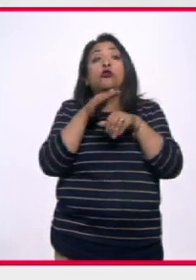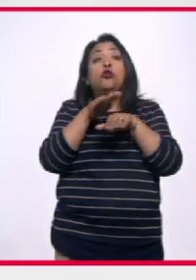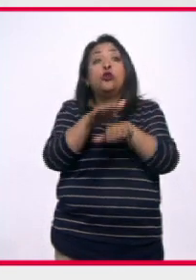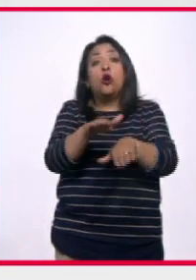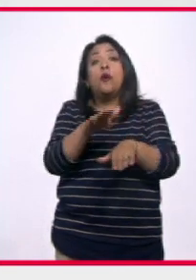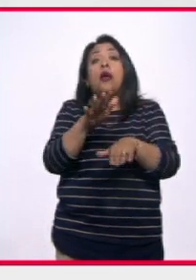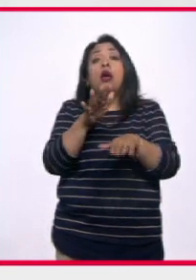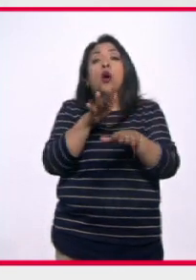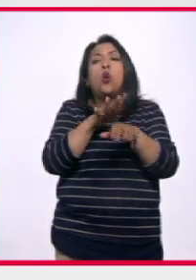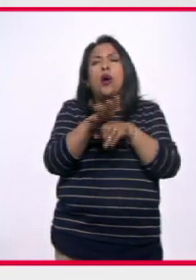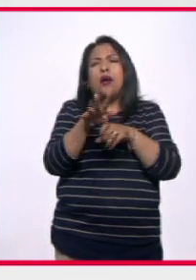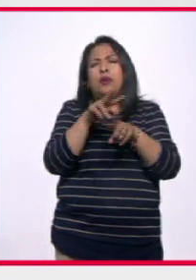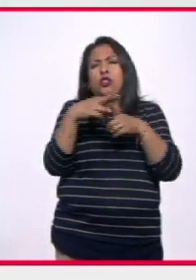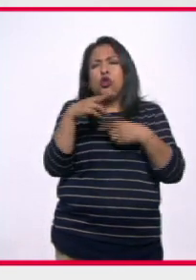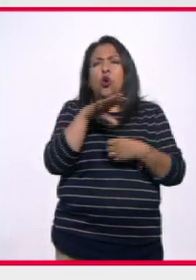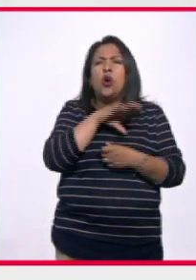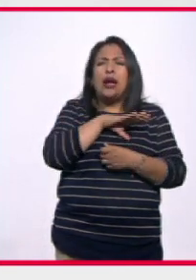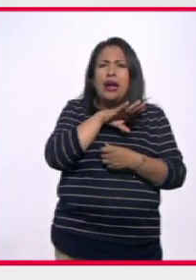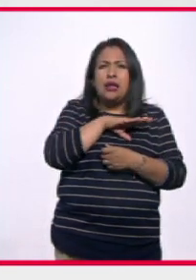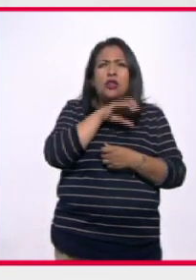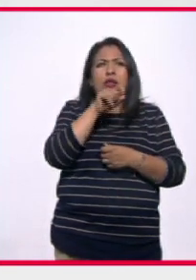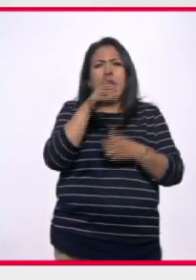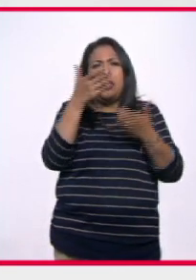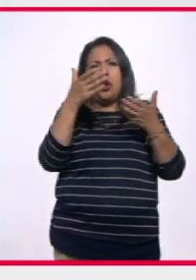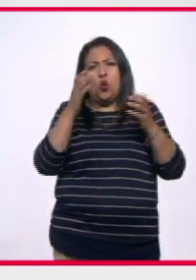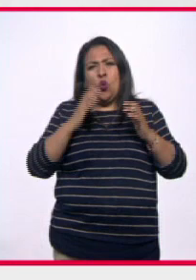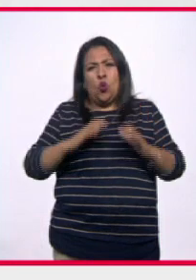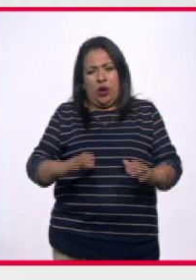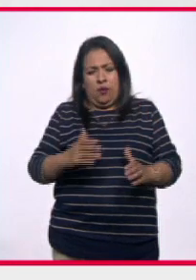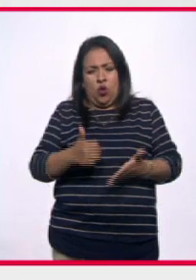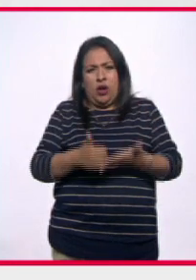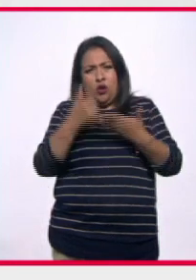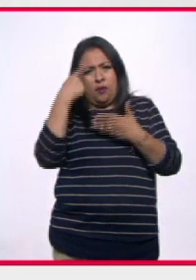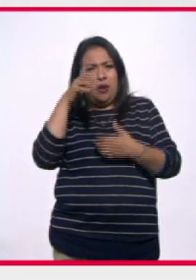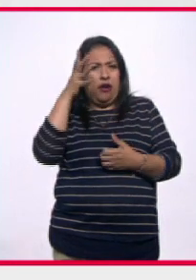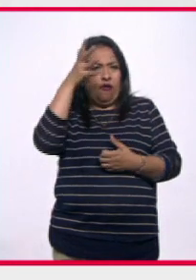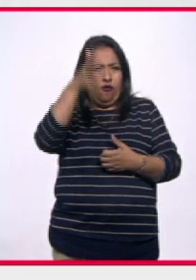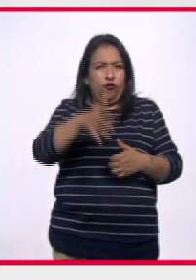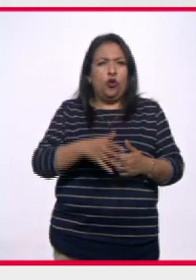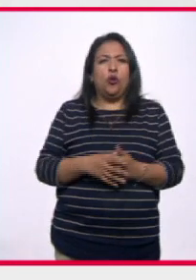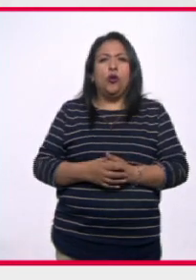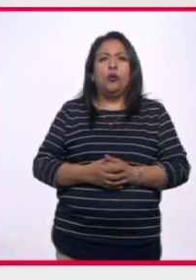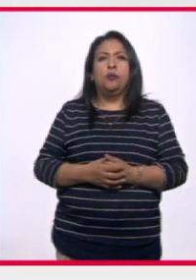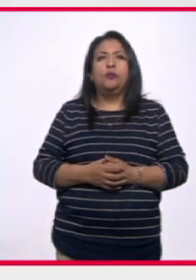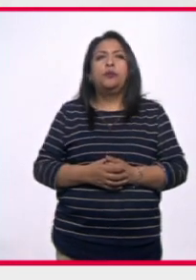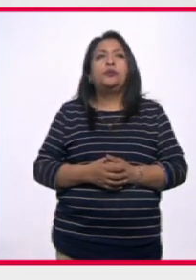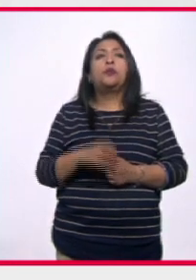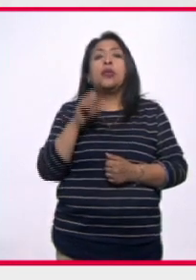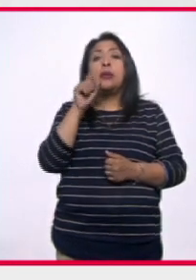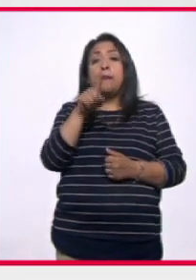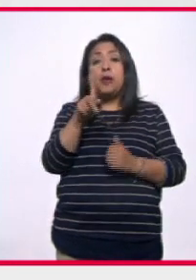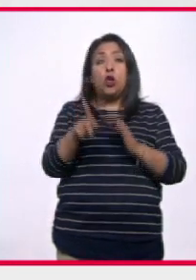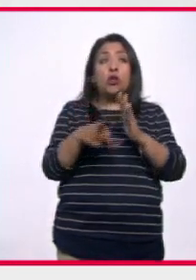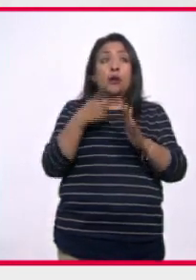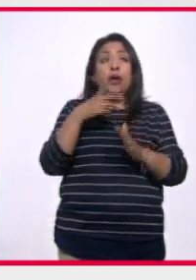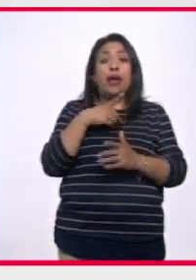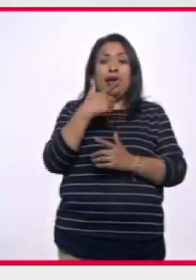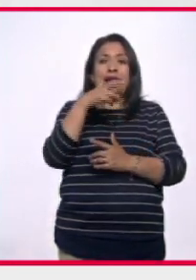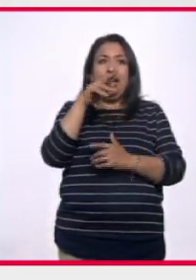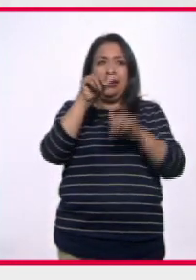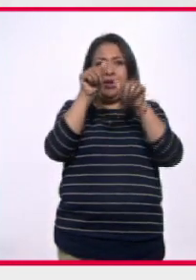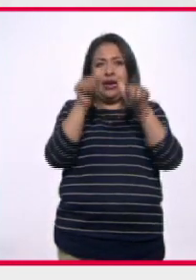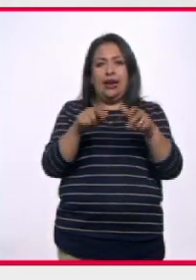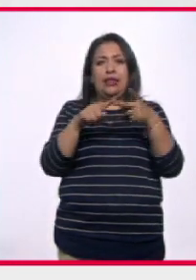cuerpo en la dimensión afectiva y el cuerpo como posibilidad de hacer futuro también se activaron las galerías de arte